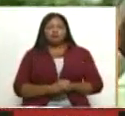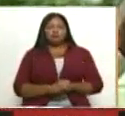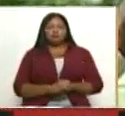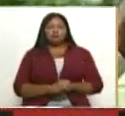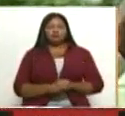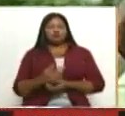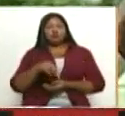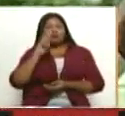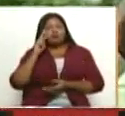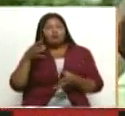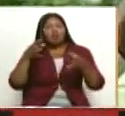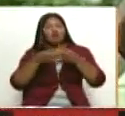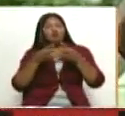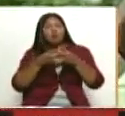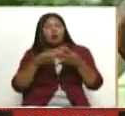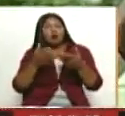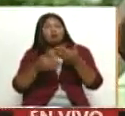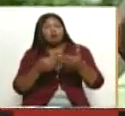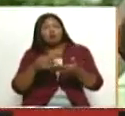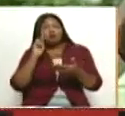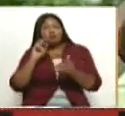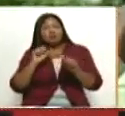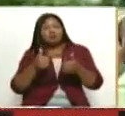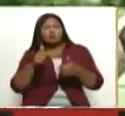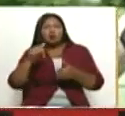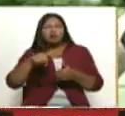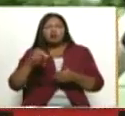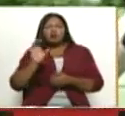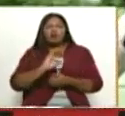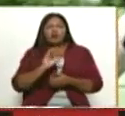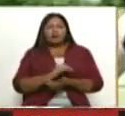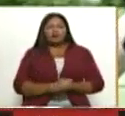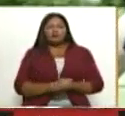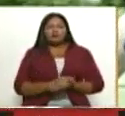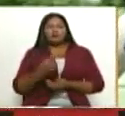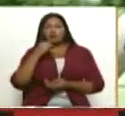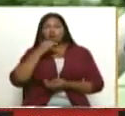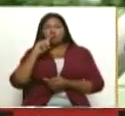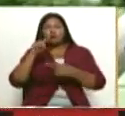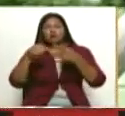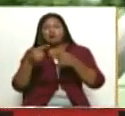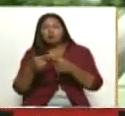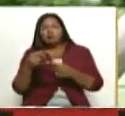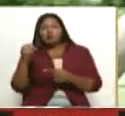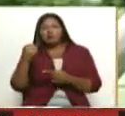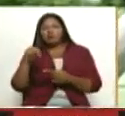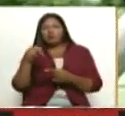Esta mesa, desde cuando comenzó acá en Caracas en octubre y después en noviembre,